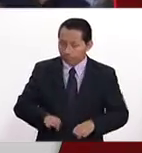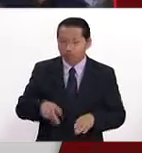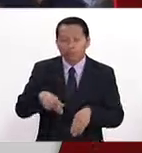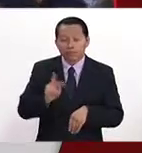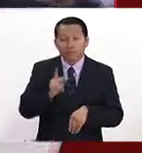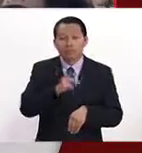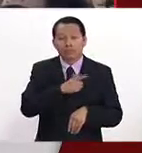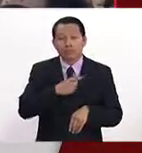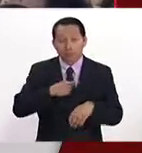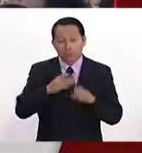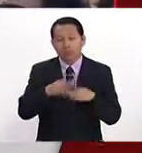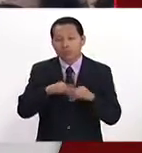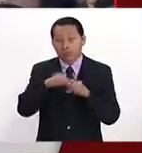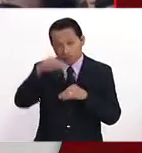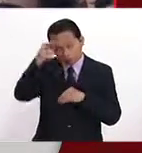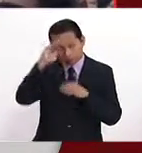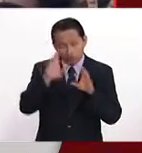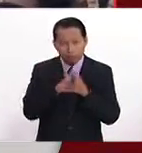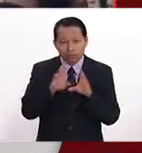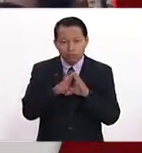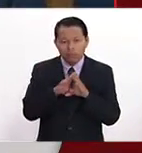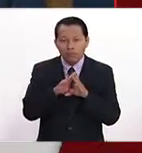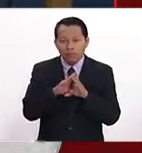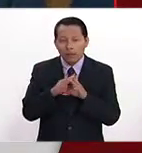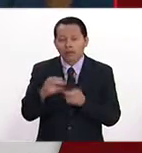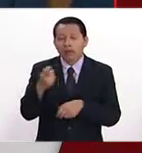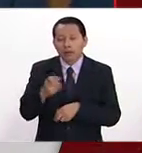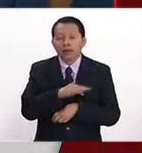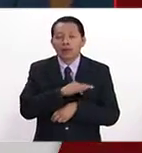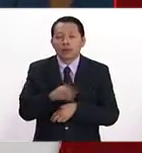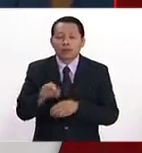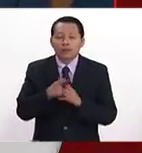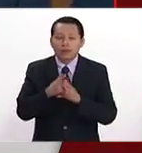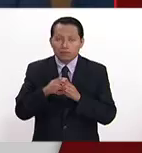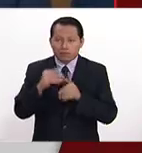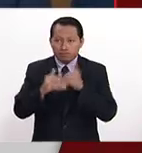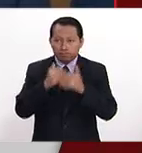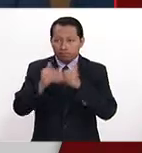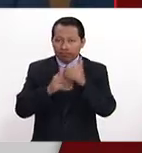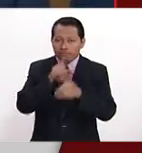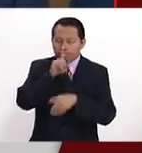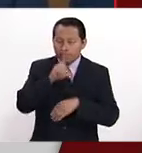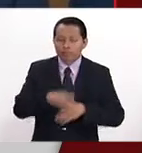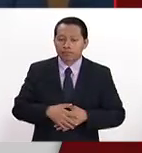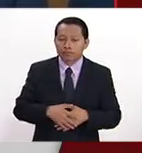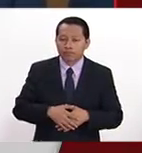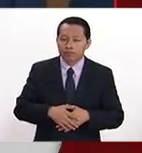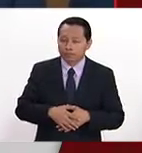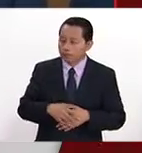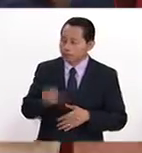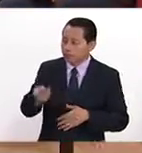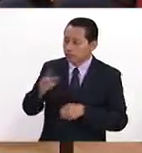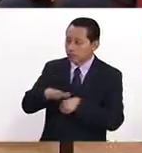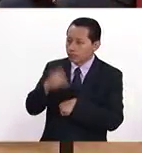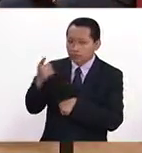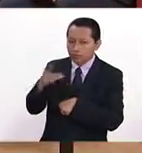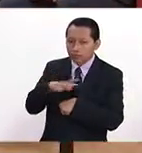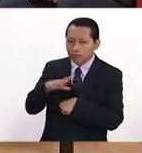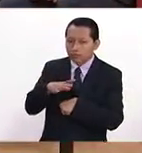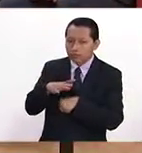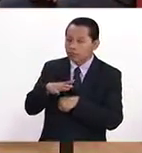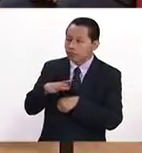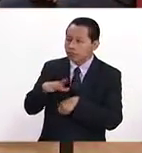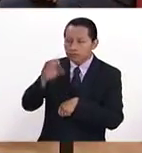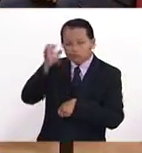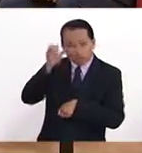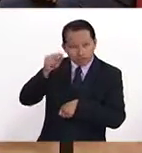que descartar, por supuesto, en ningún momento que esto pueda escalar, ¿no? Correcto. Ahora, ¿por qué se ha enquistado tanto el tema